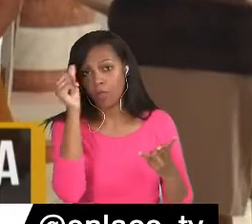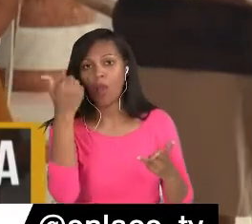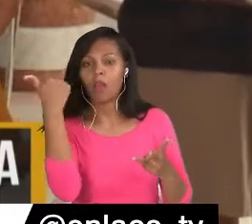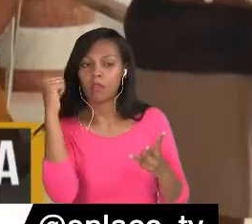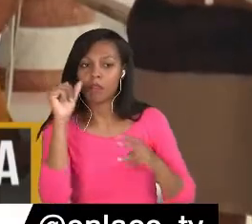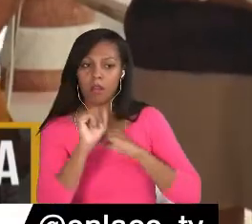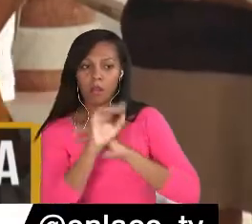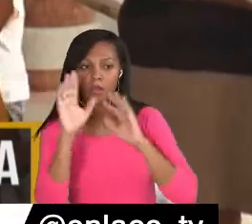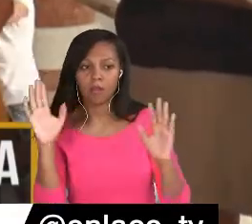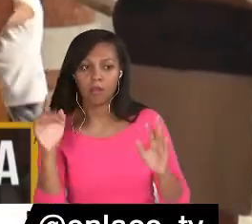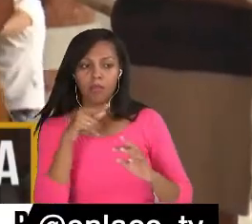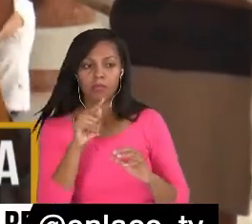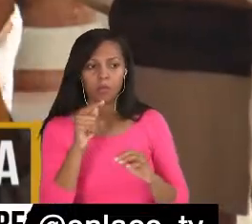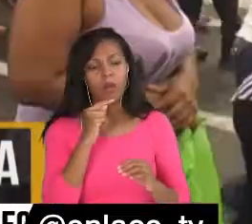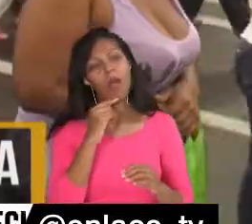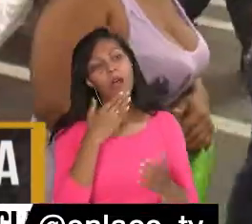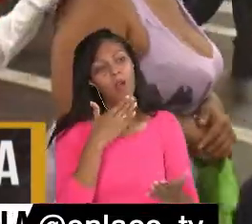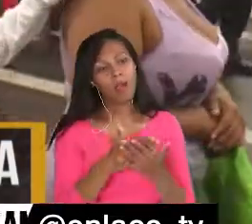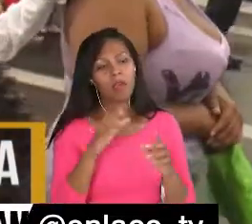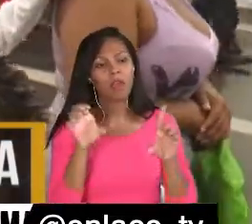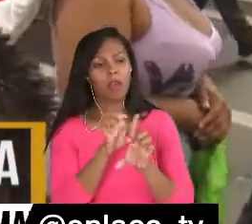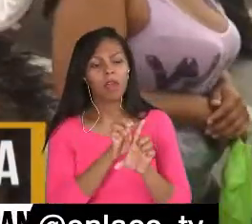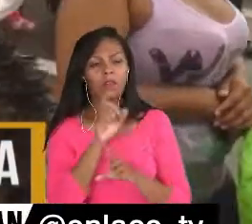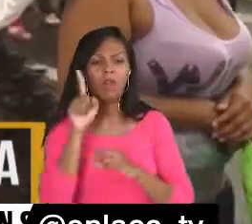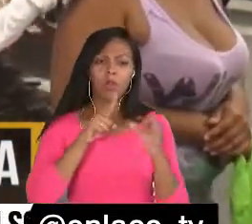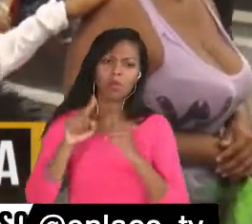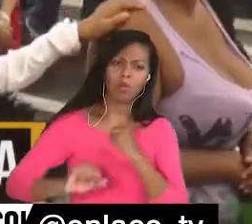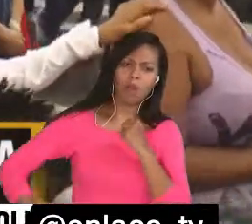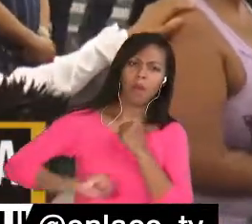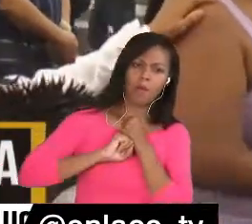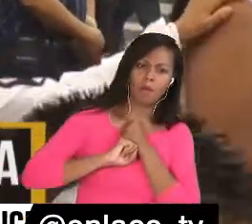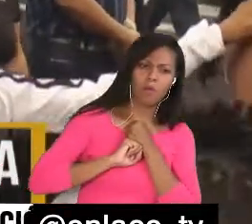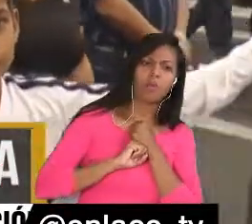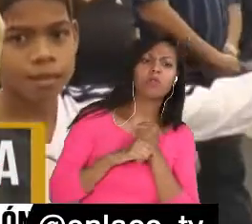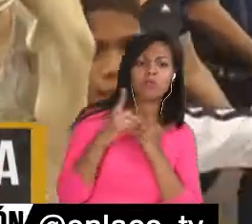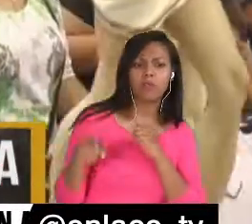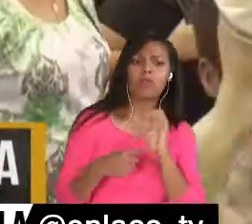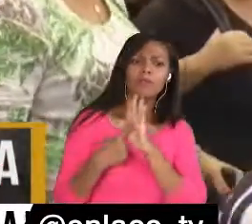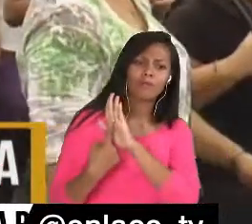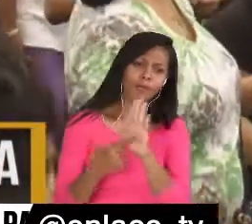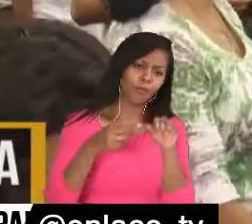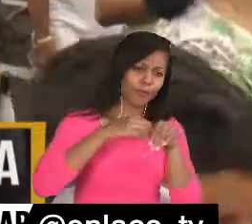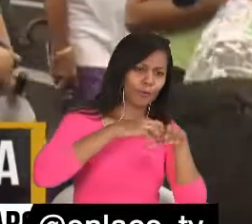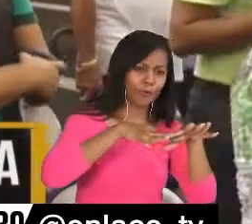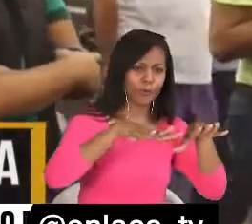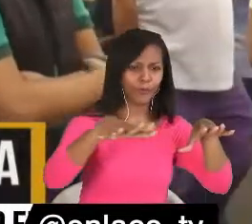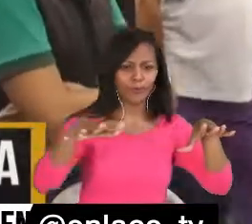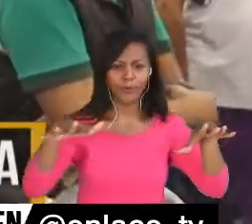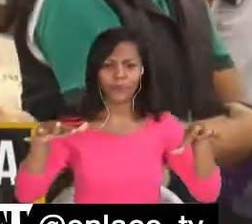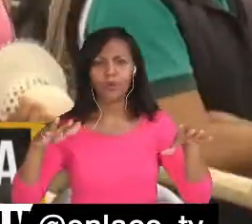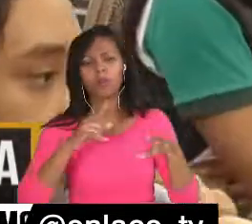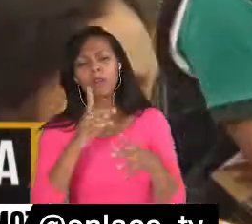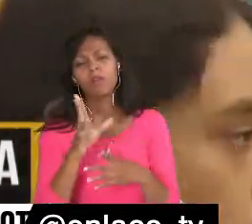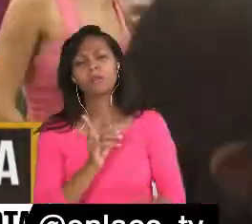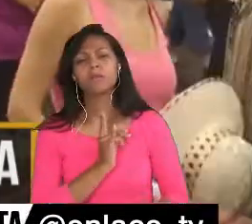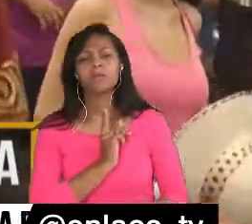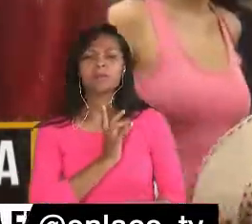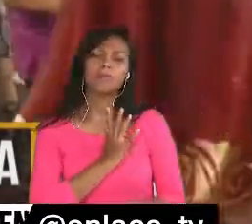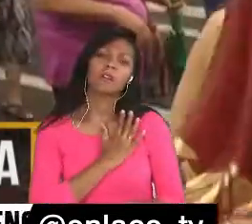Televisión agradece de forma especial a las marcas que se han vinculado con su auspicio para hacer posible llevar a los hogares barranqueños estos mensajes de paz, amor